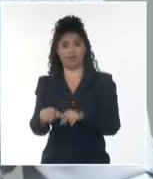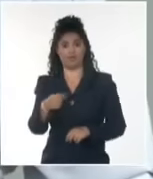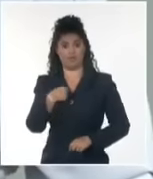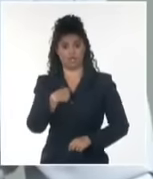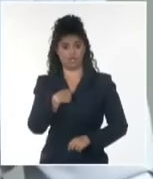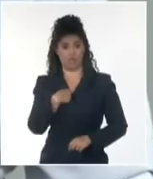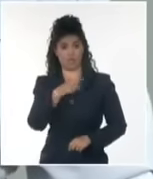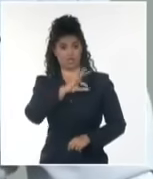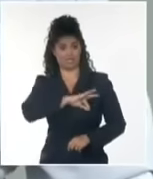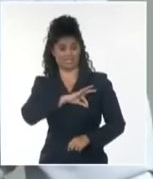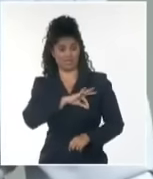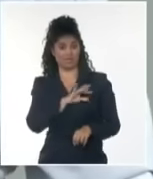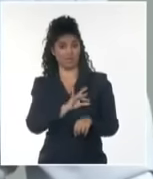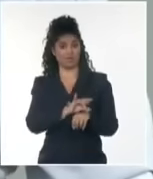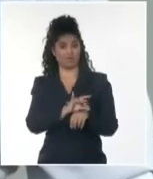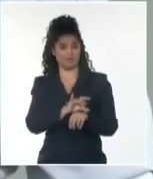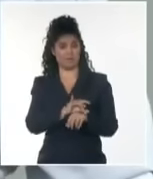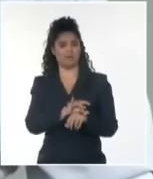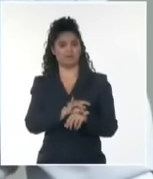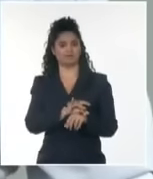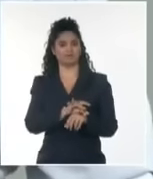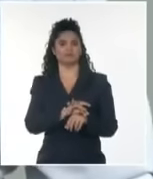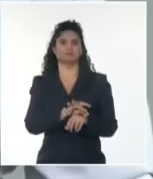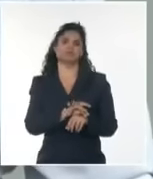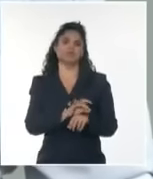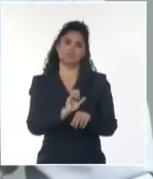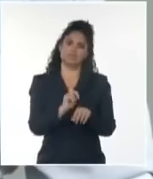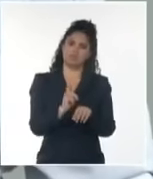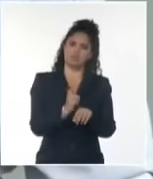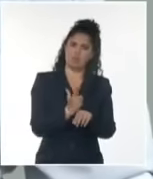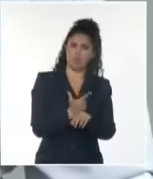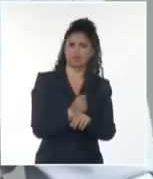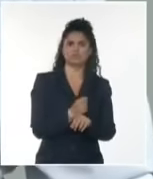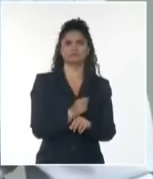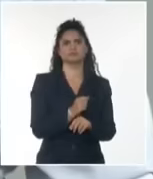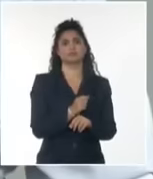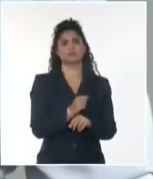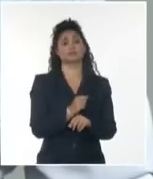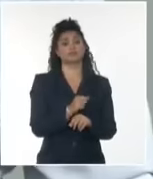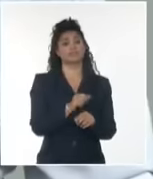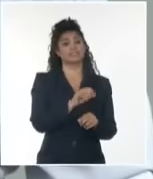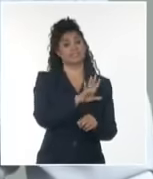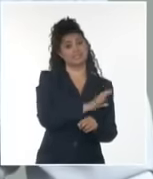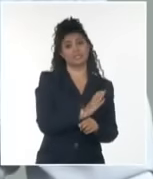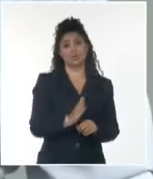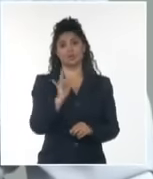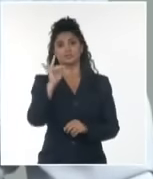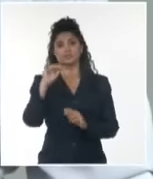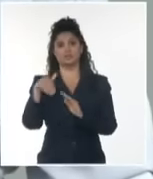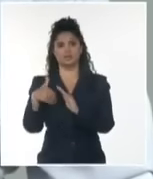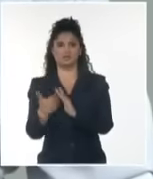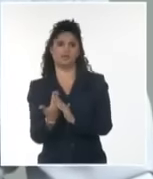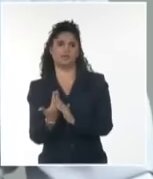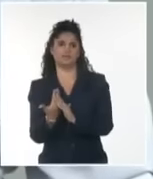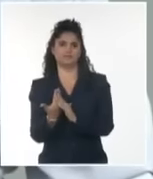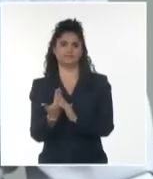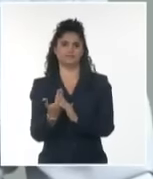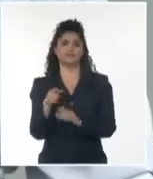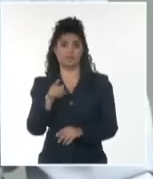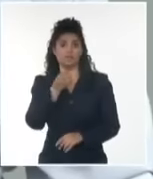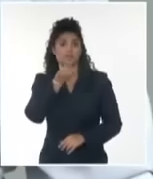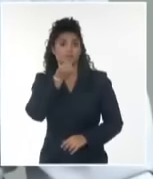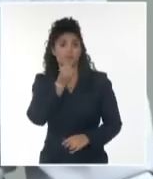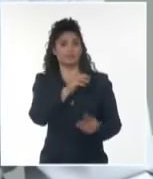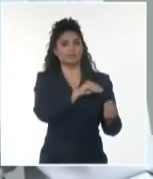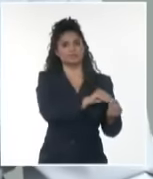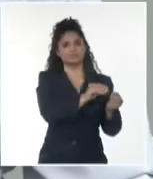síntomas de la enfermedad, pueden transcurrir 5 a 7 días. Por lo tanto, en todo ese periodo se puede producir la